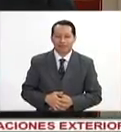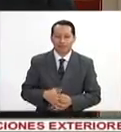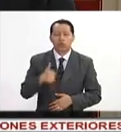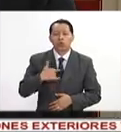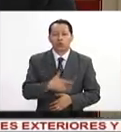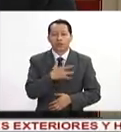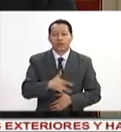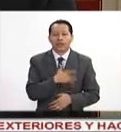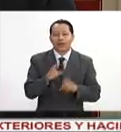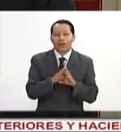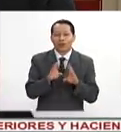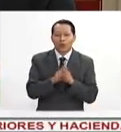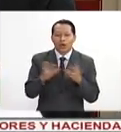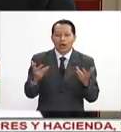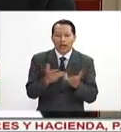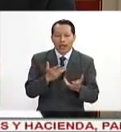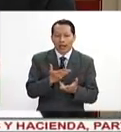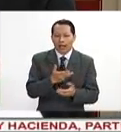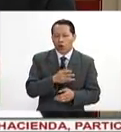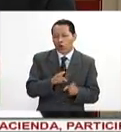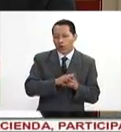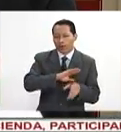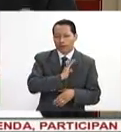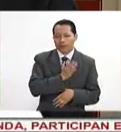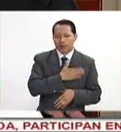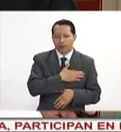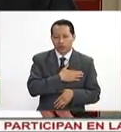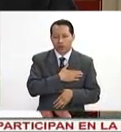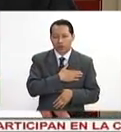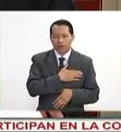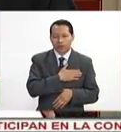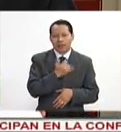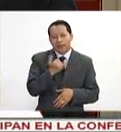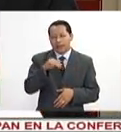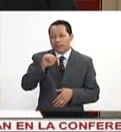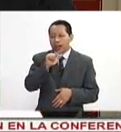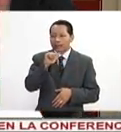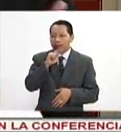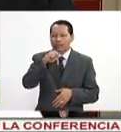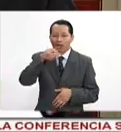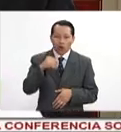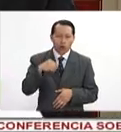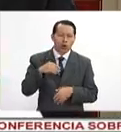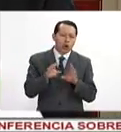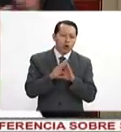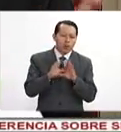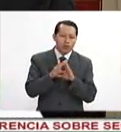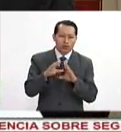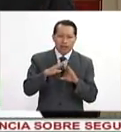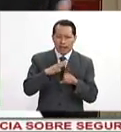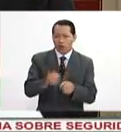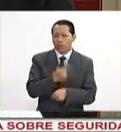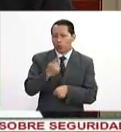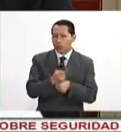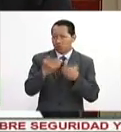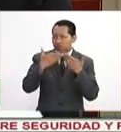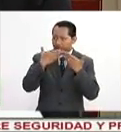Sentía que si manejaba bien el español y obviamente también el mazateco, pues me abría amplias